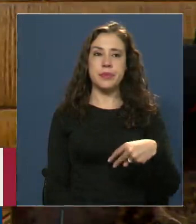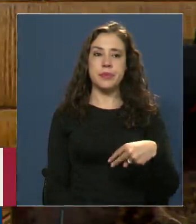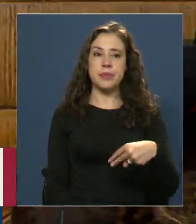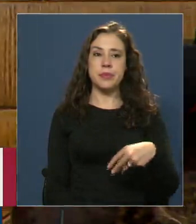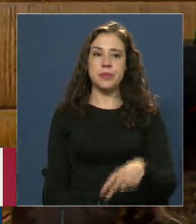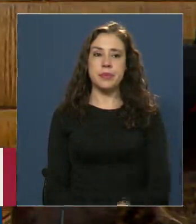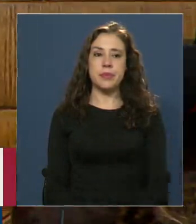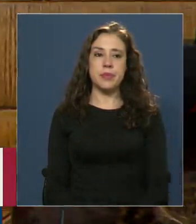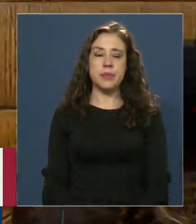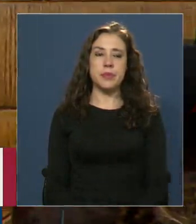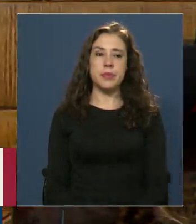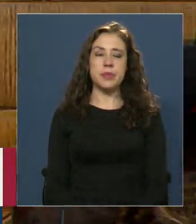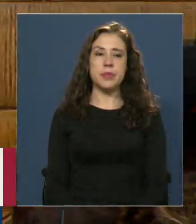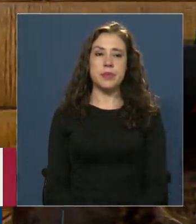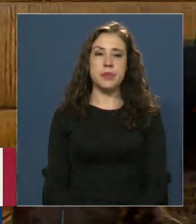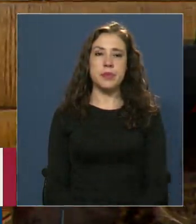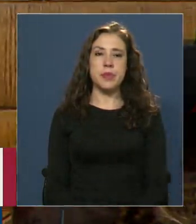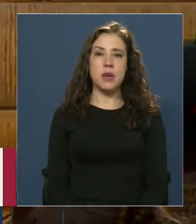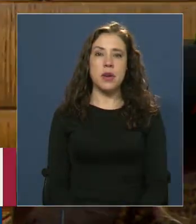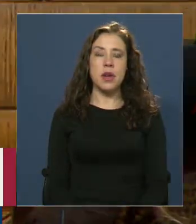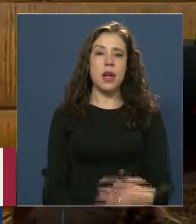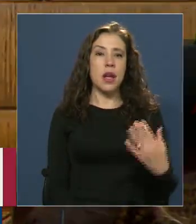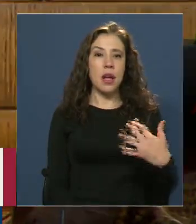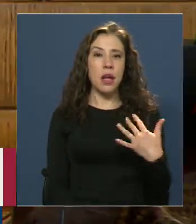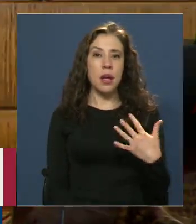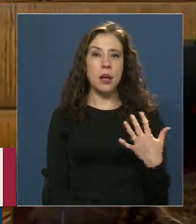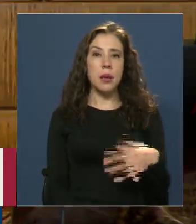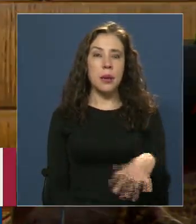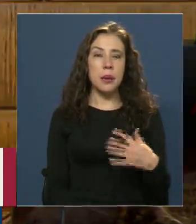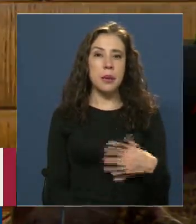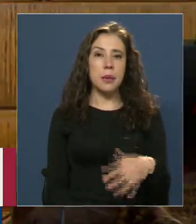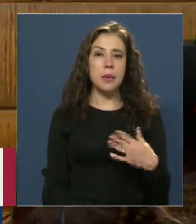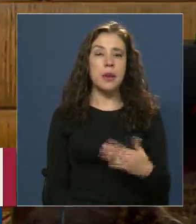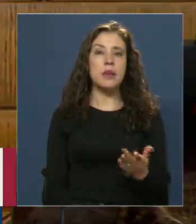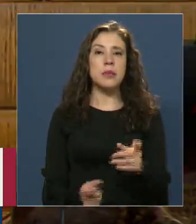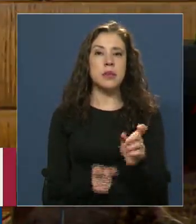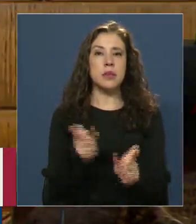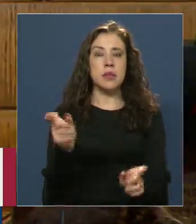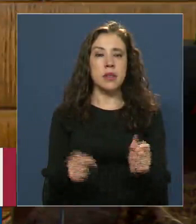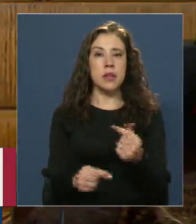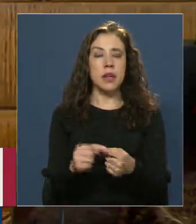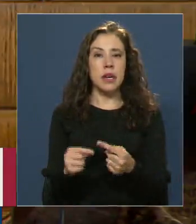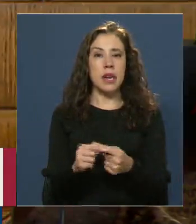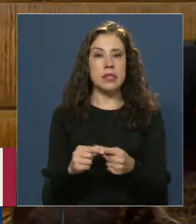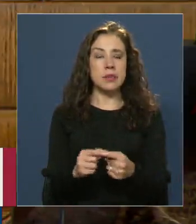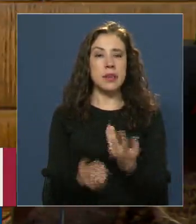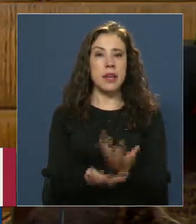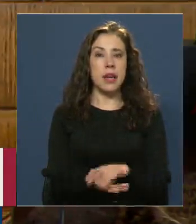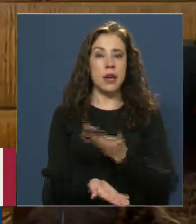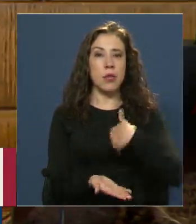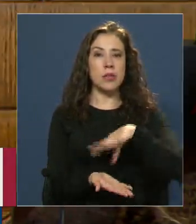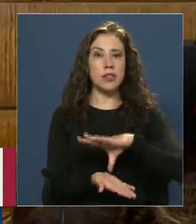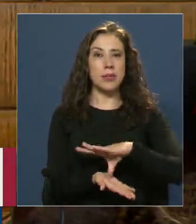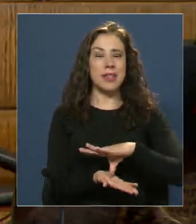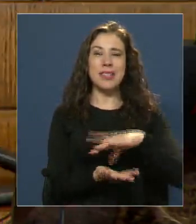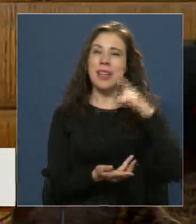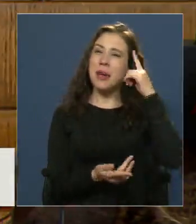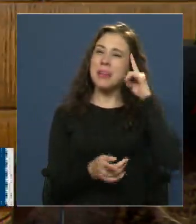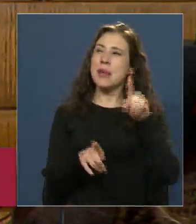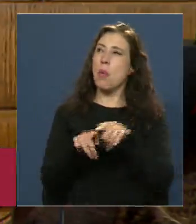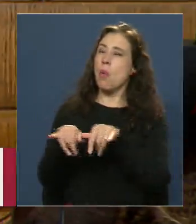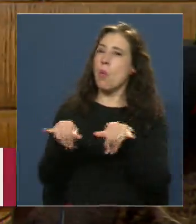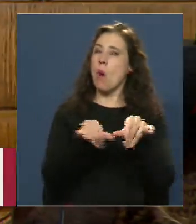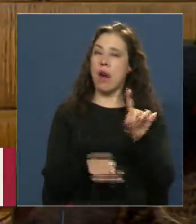que muy importante, porque sin duda esta clase media que tenemos en nuestro país, que no es una clase